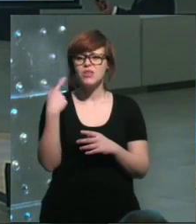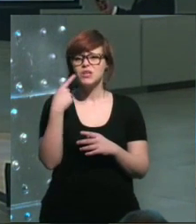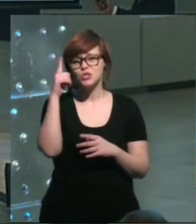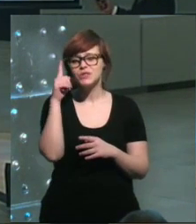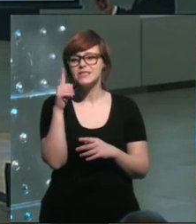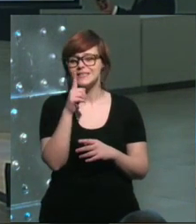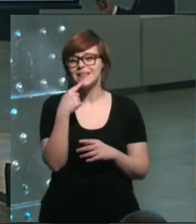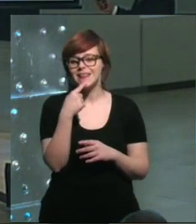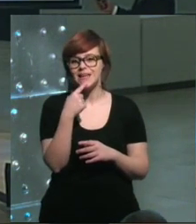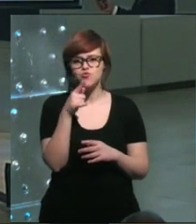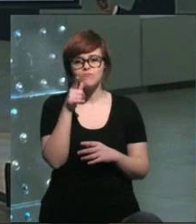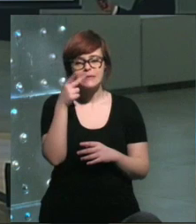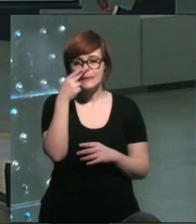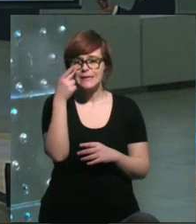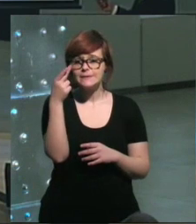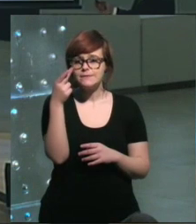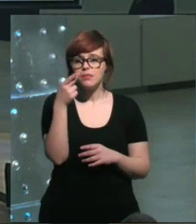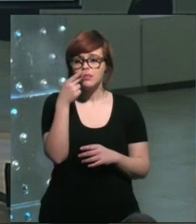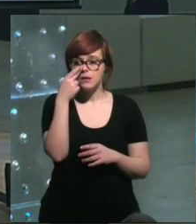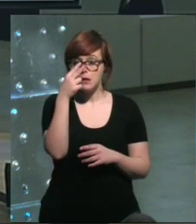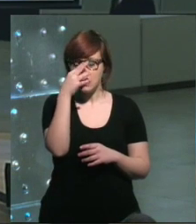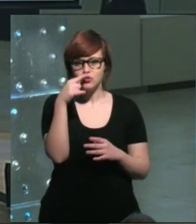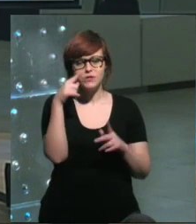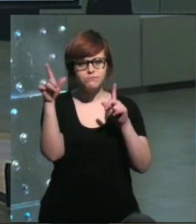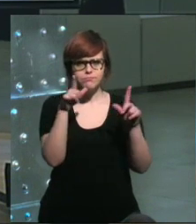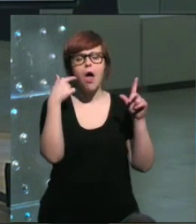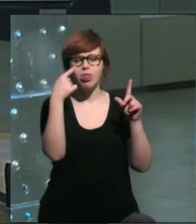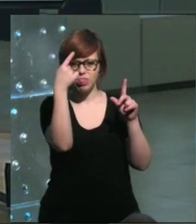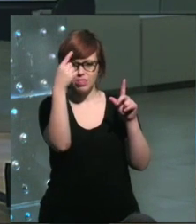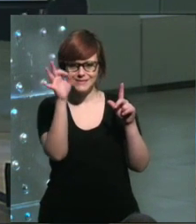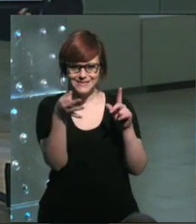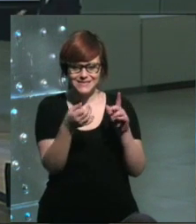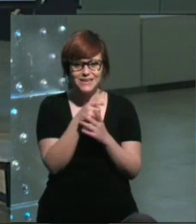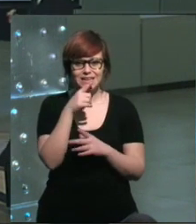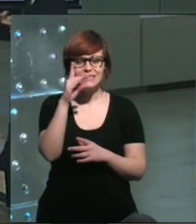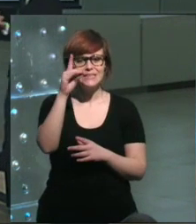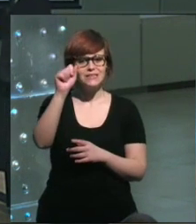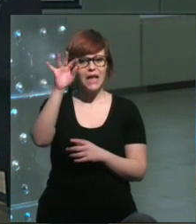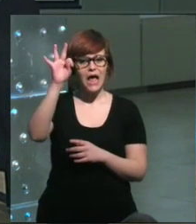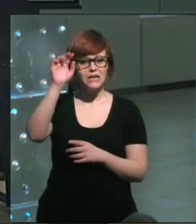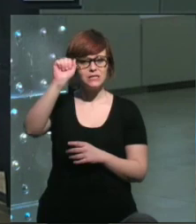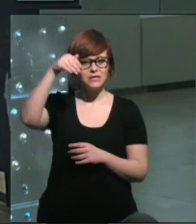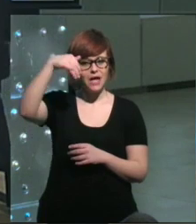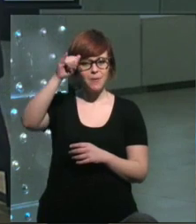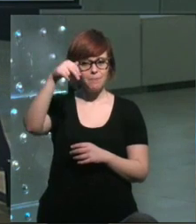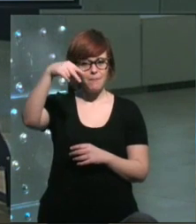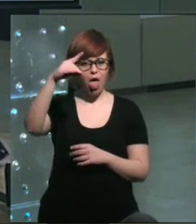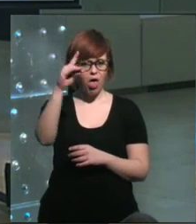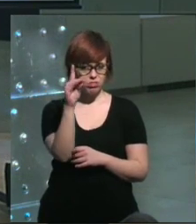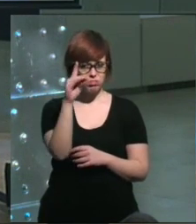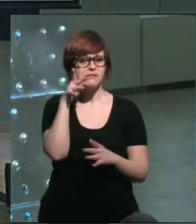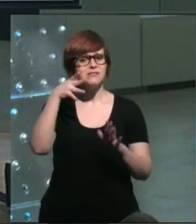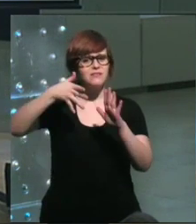que para mí fue muy interesante, si no me lo he pasado, aquí está. Esto del data mining que todos hablamos en el sector privado, el poder